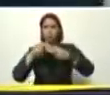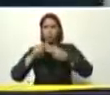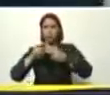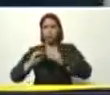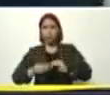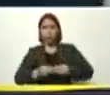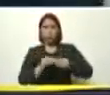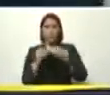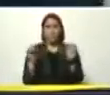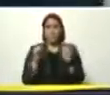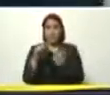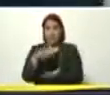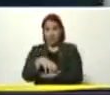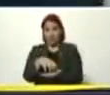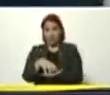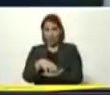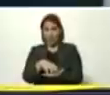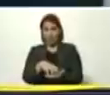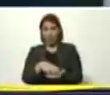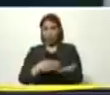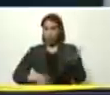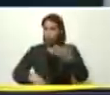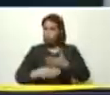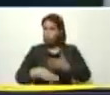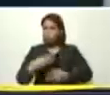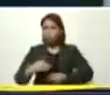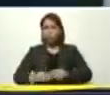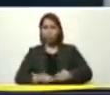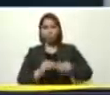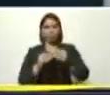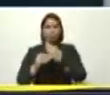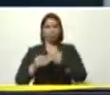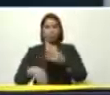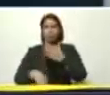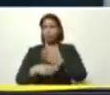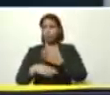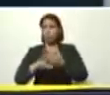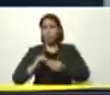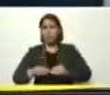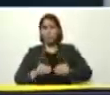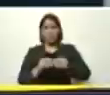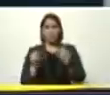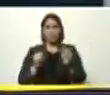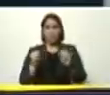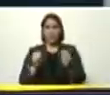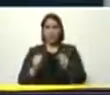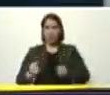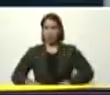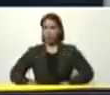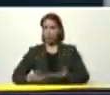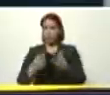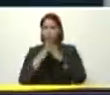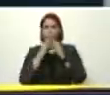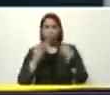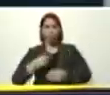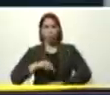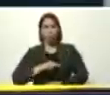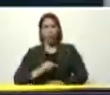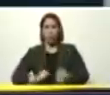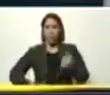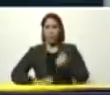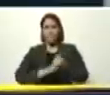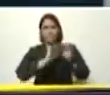de Mérida. Mérida se va a recuperar, Mérida se va a reconstruir, y cuentan con todo nuestro